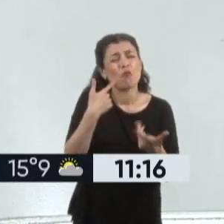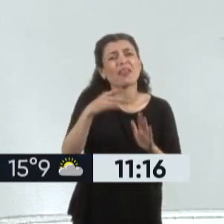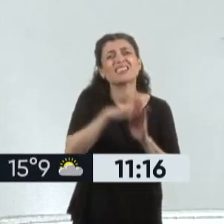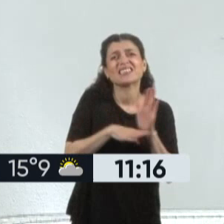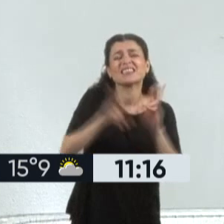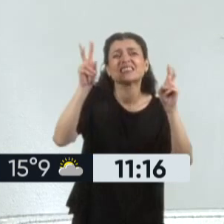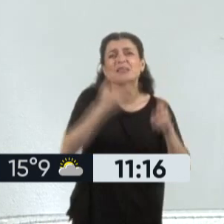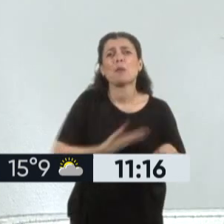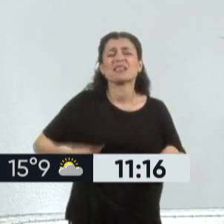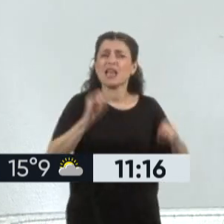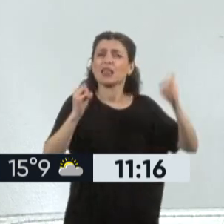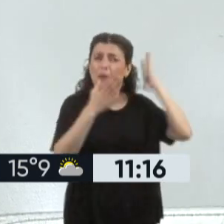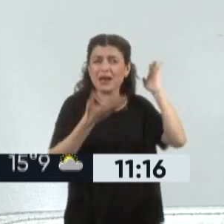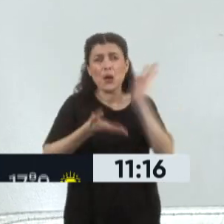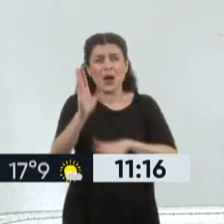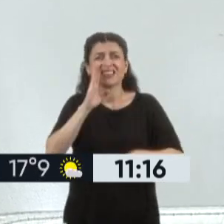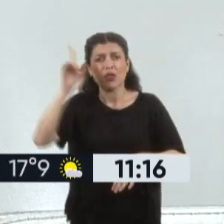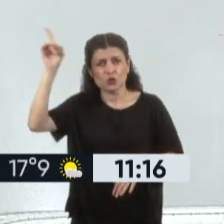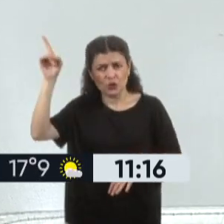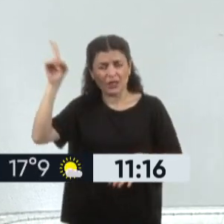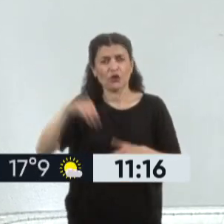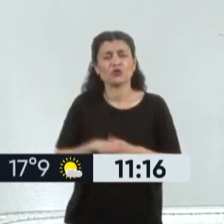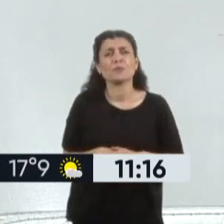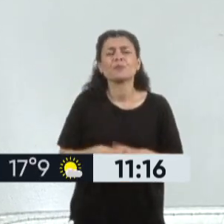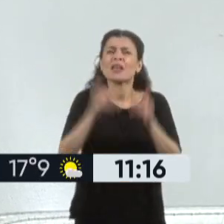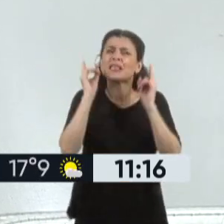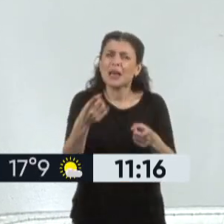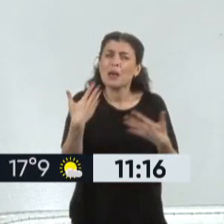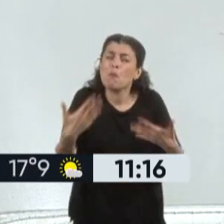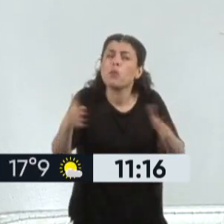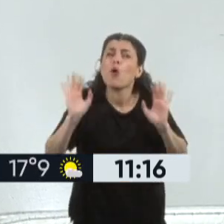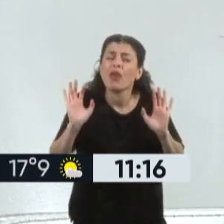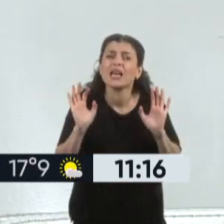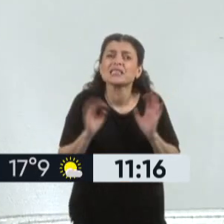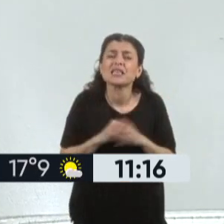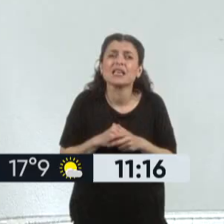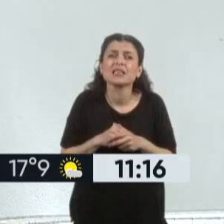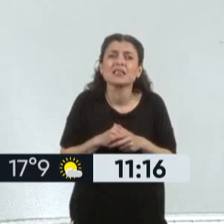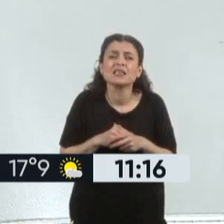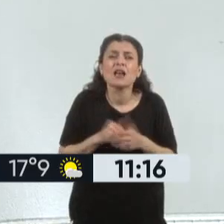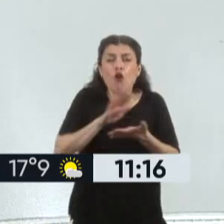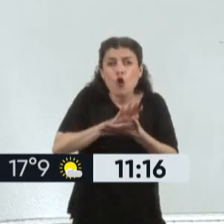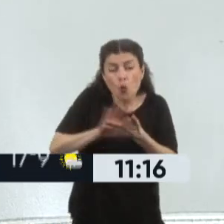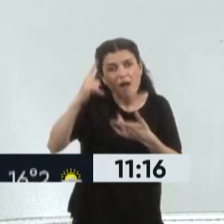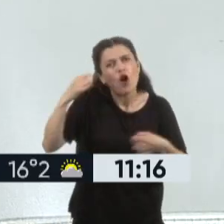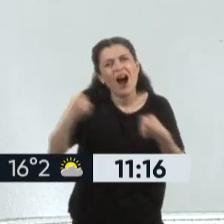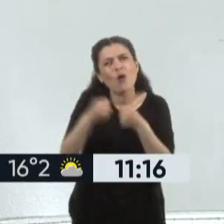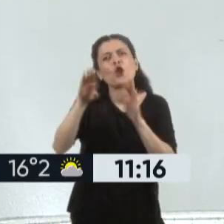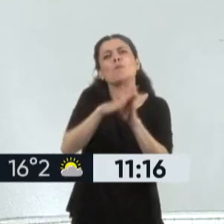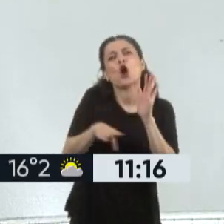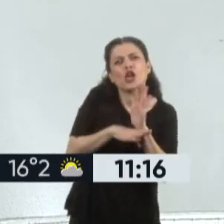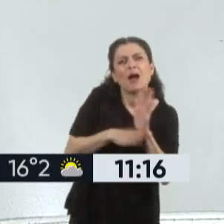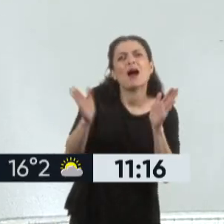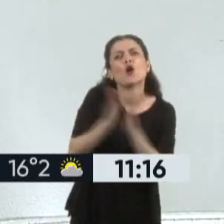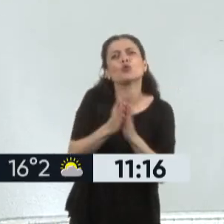del presidente en Estados Unidos y ante una posibilidad que asoma de un nuevo programa con el Fondo Monetario Internacional. La